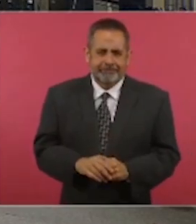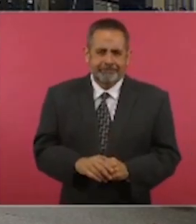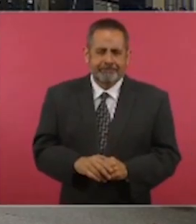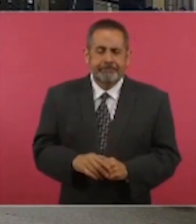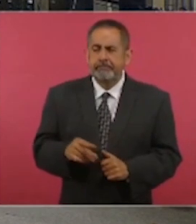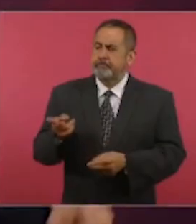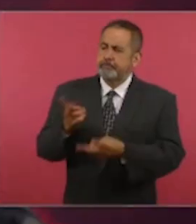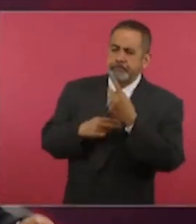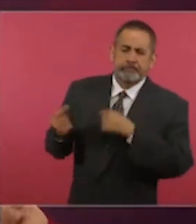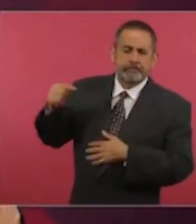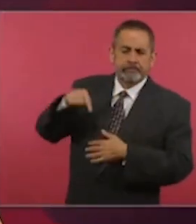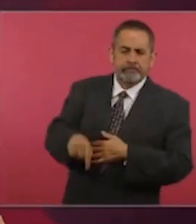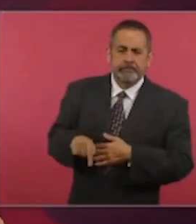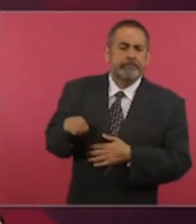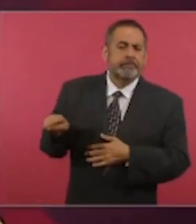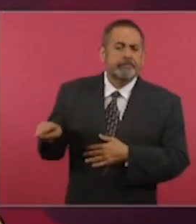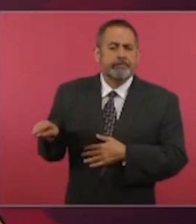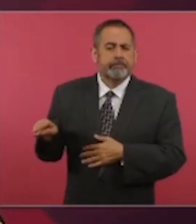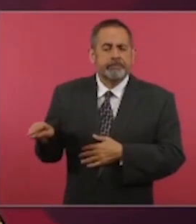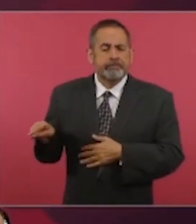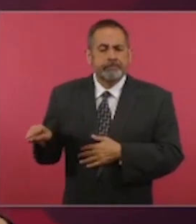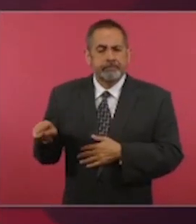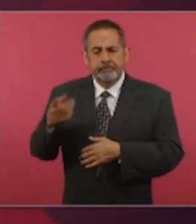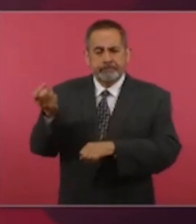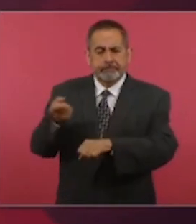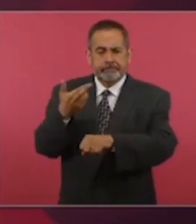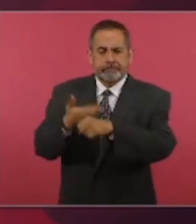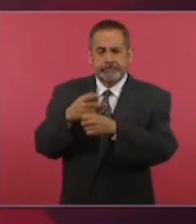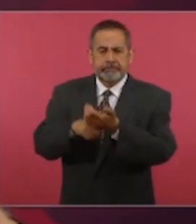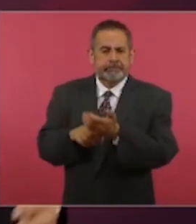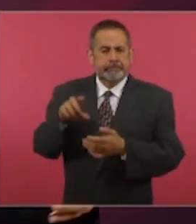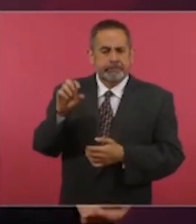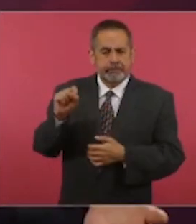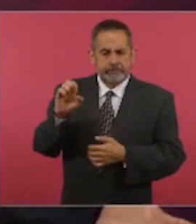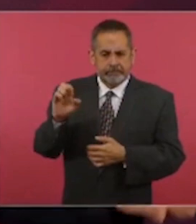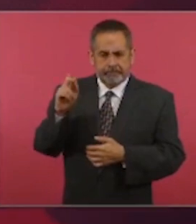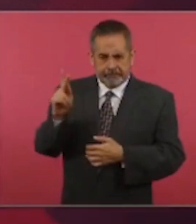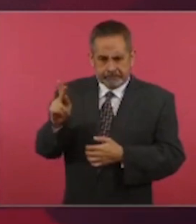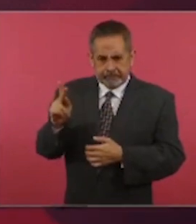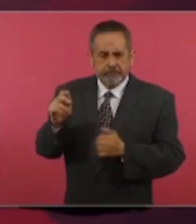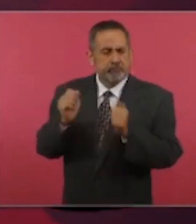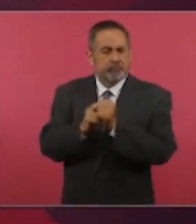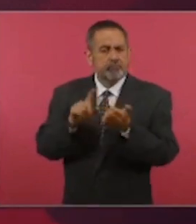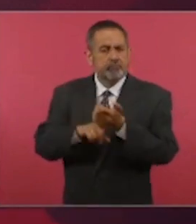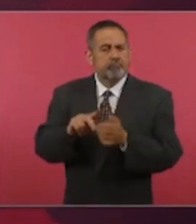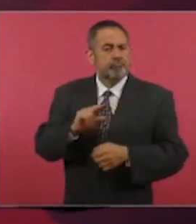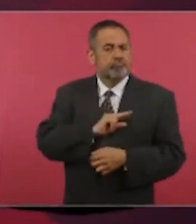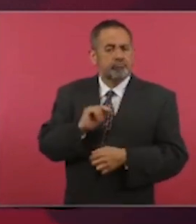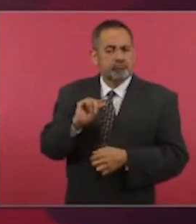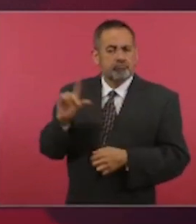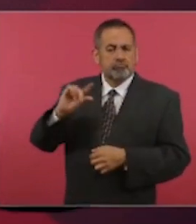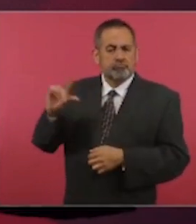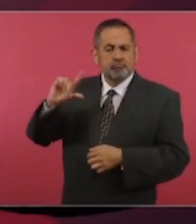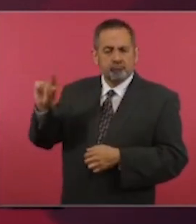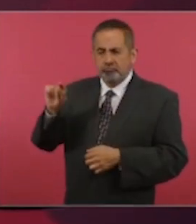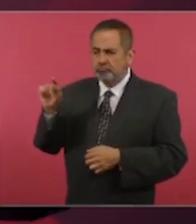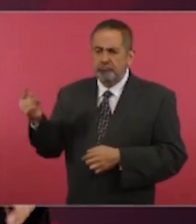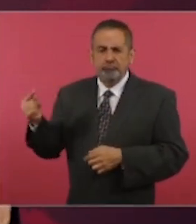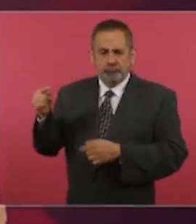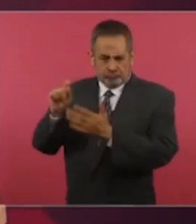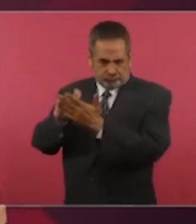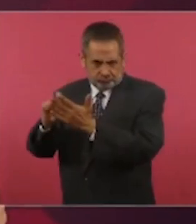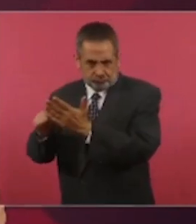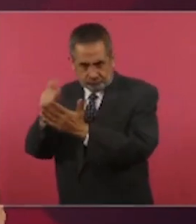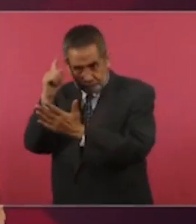que esté la secretaria de Educación y los especialistas, los que elaboraron los